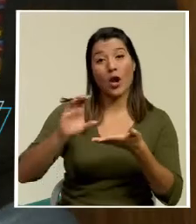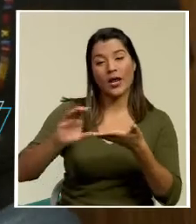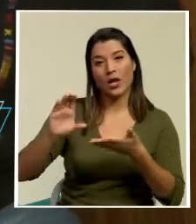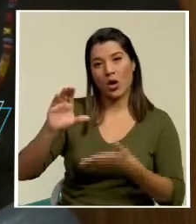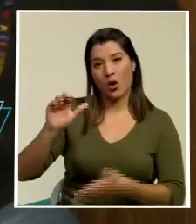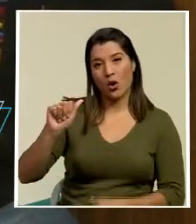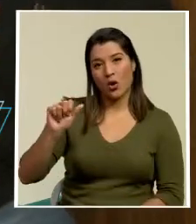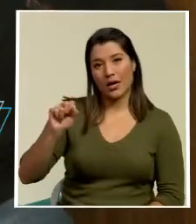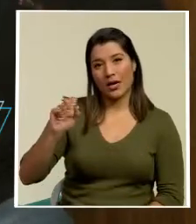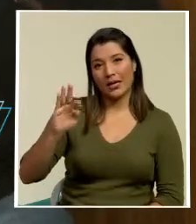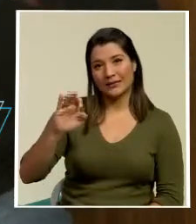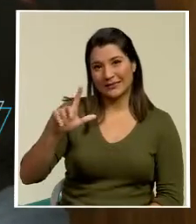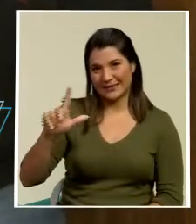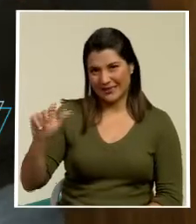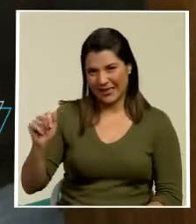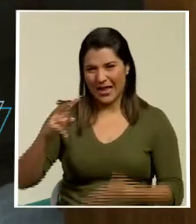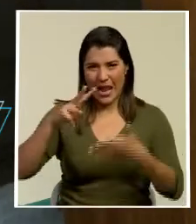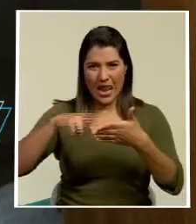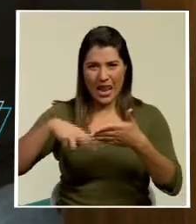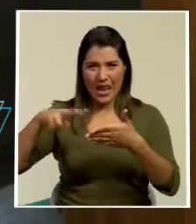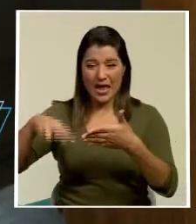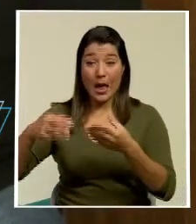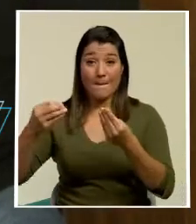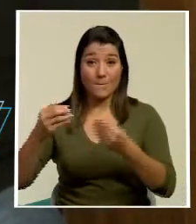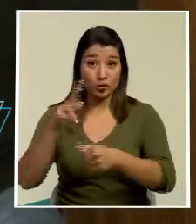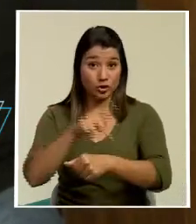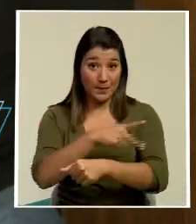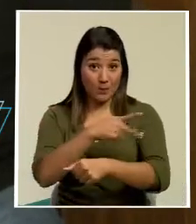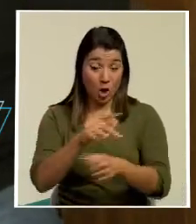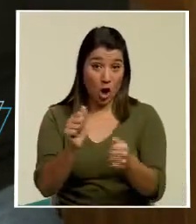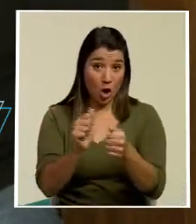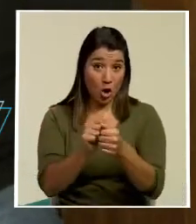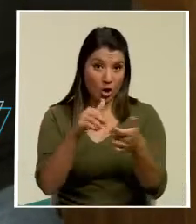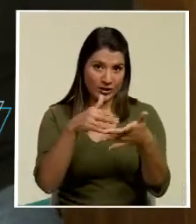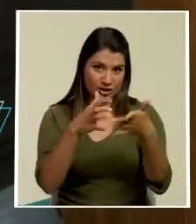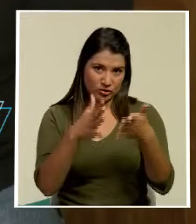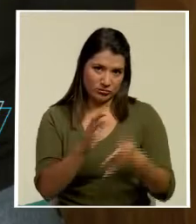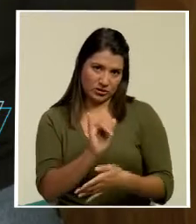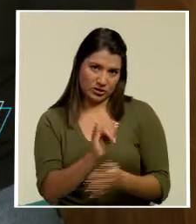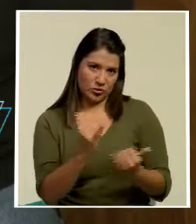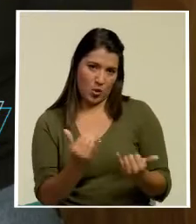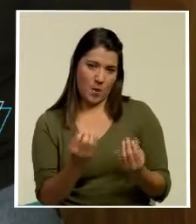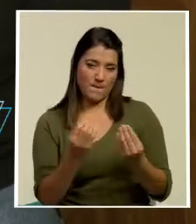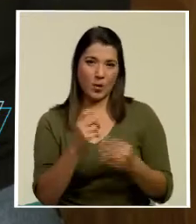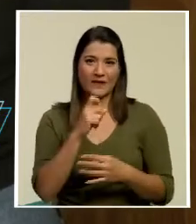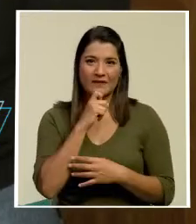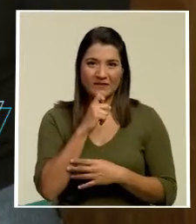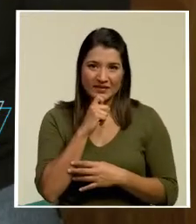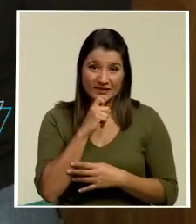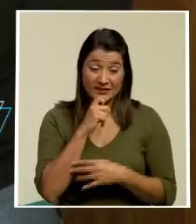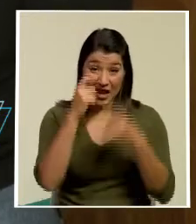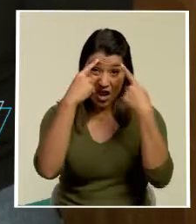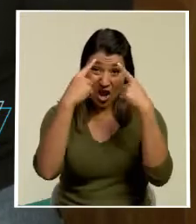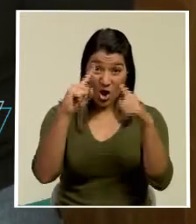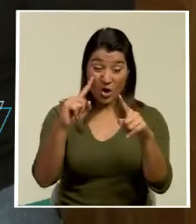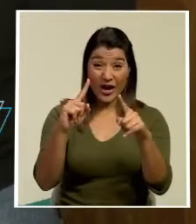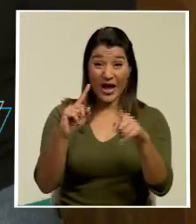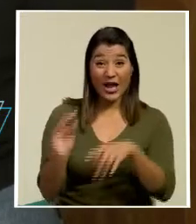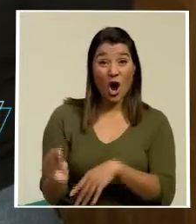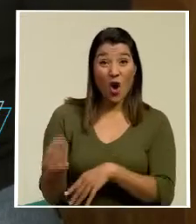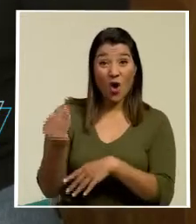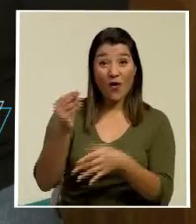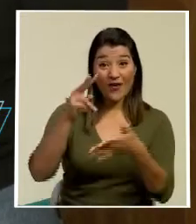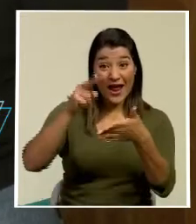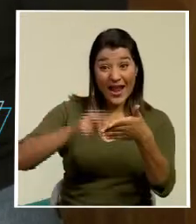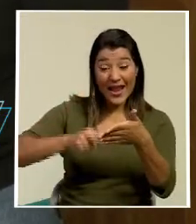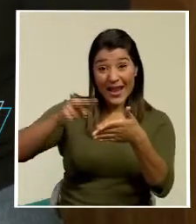mucha poesía con los muchachos. Eso ahora cuesta mucho. Digo, lograr que los chicos lean